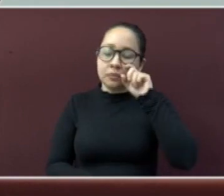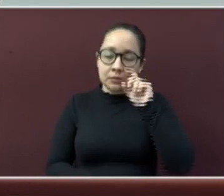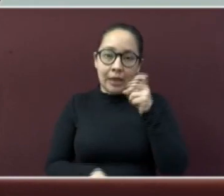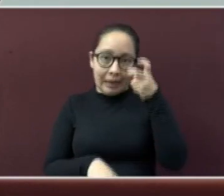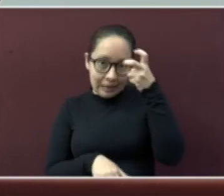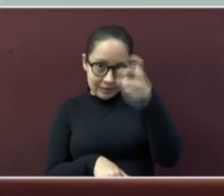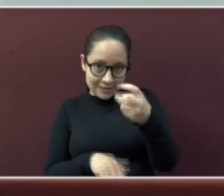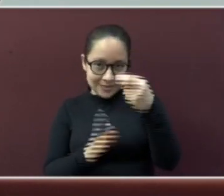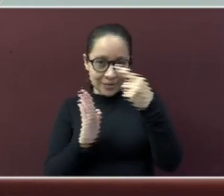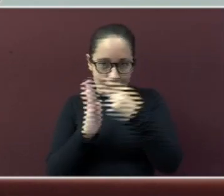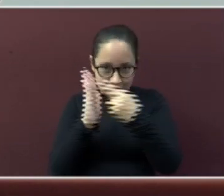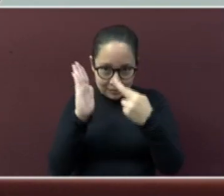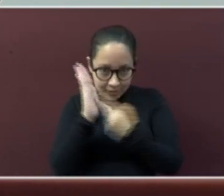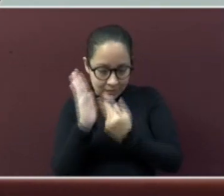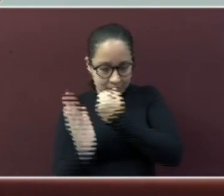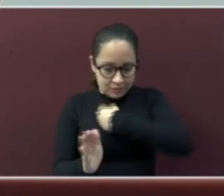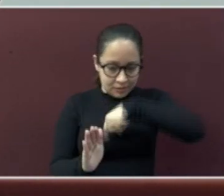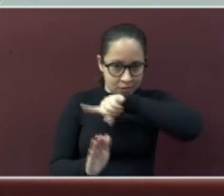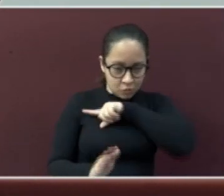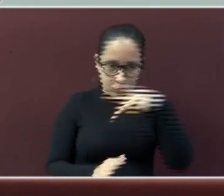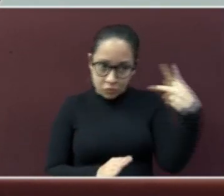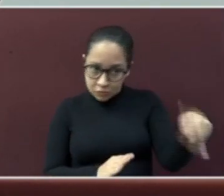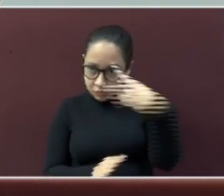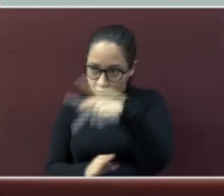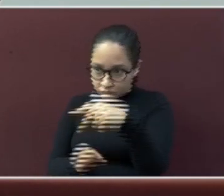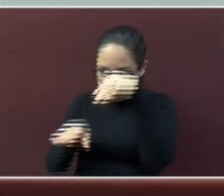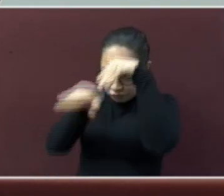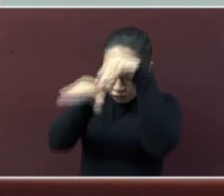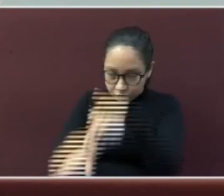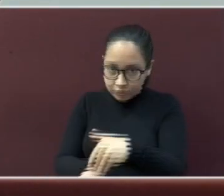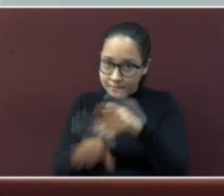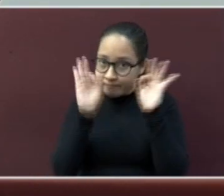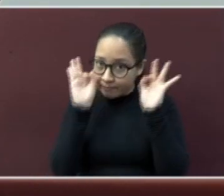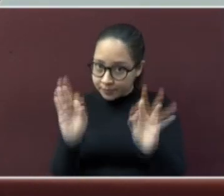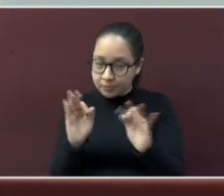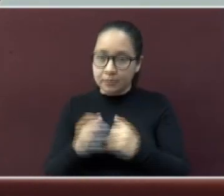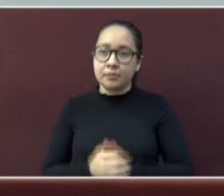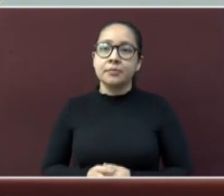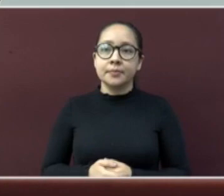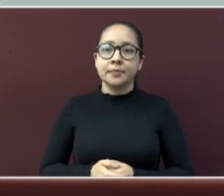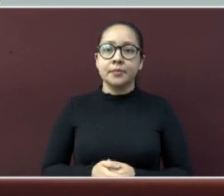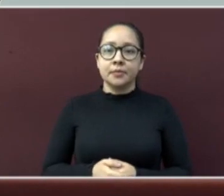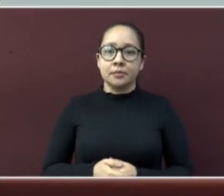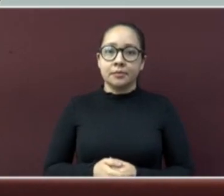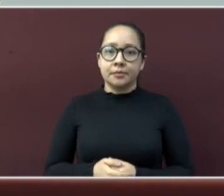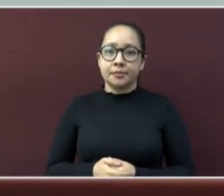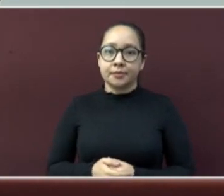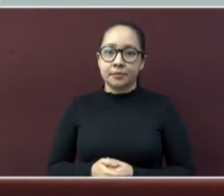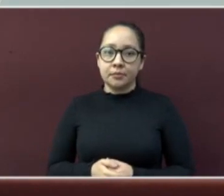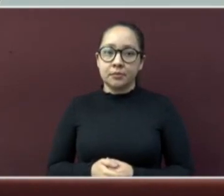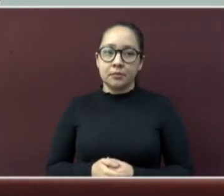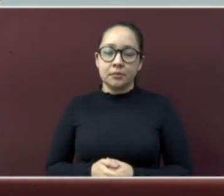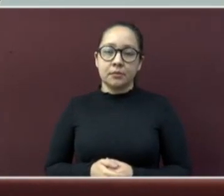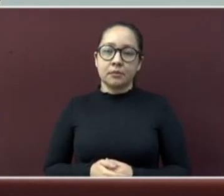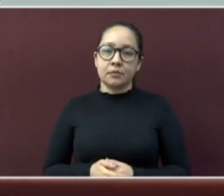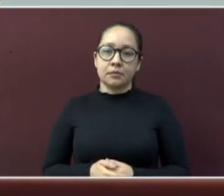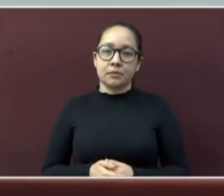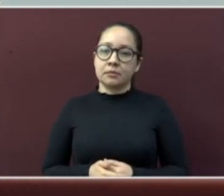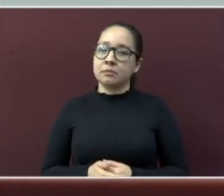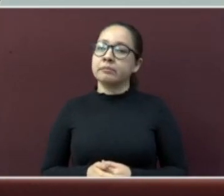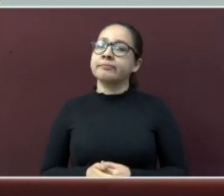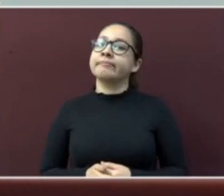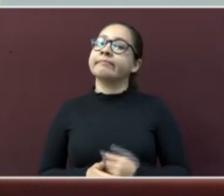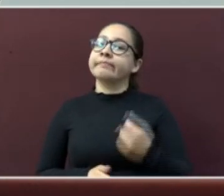establecimiento está en apego al protocolo sanitario eso como lo hemos dicho es